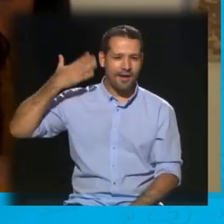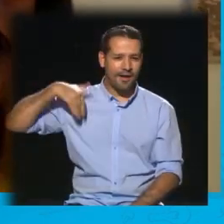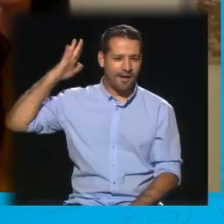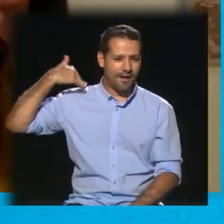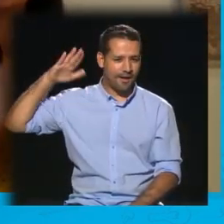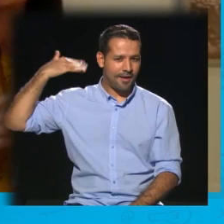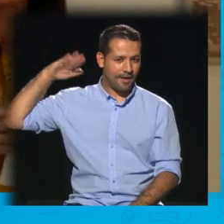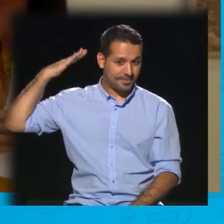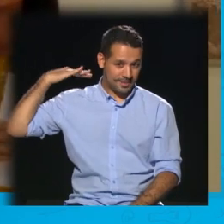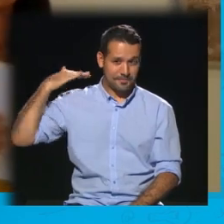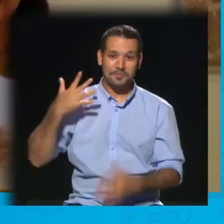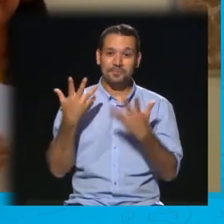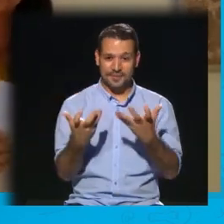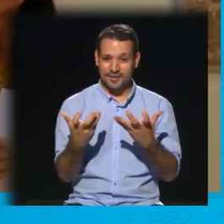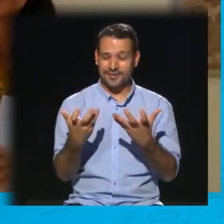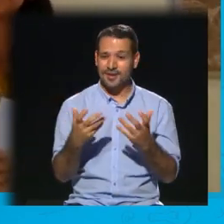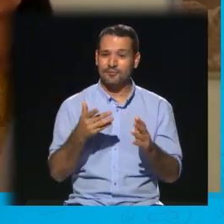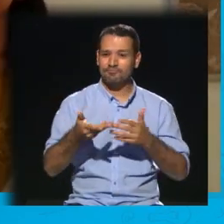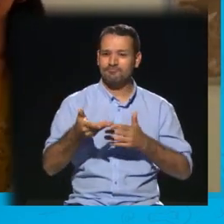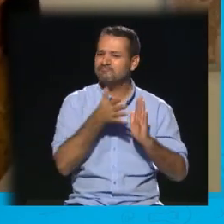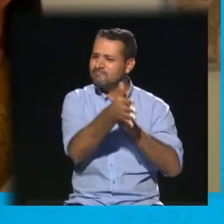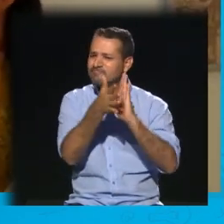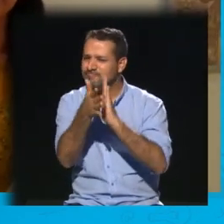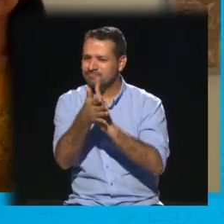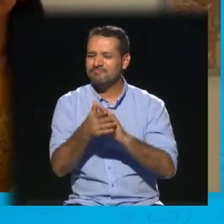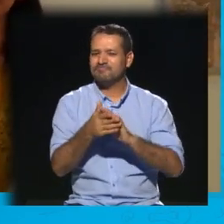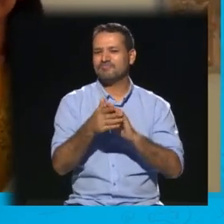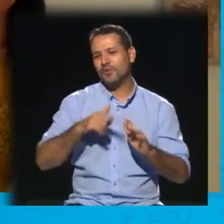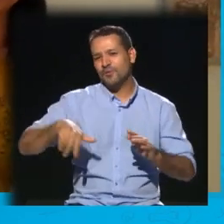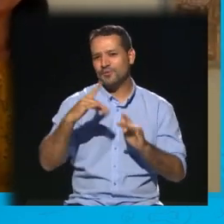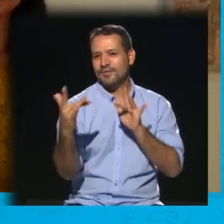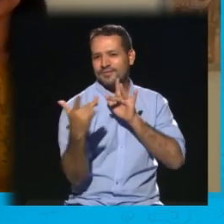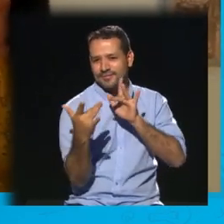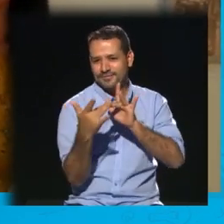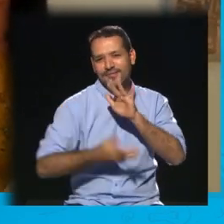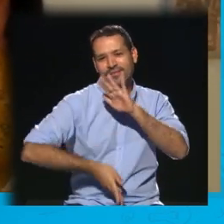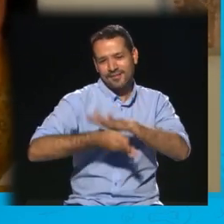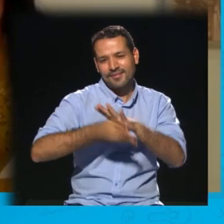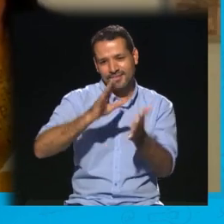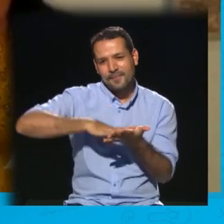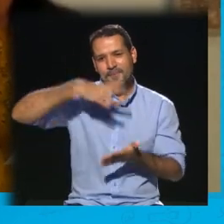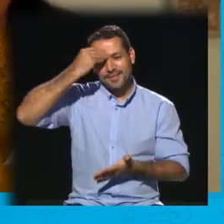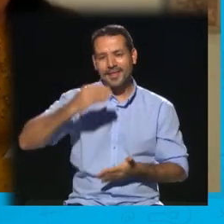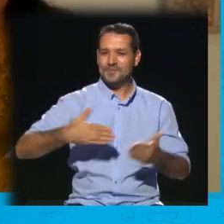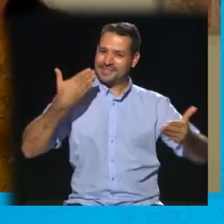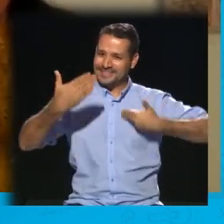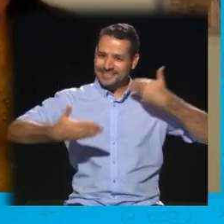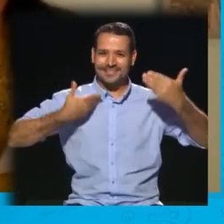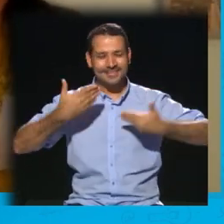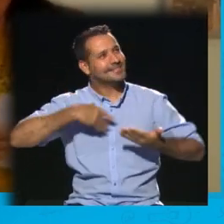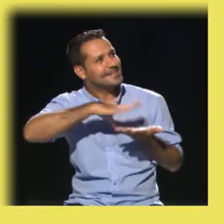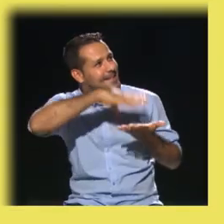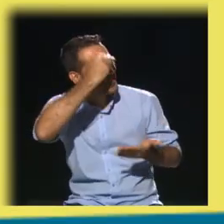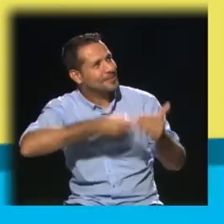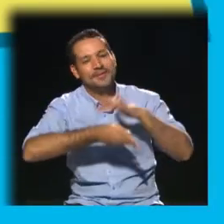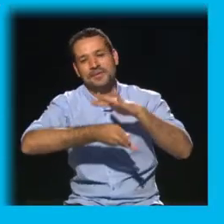bailar. Quería compartir este espacio con ustedes. Espero que sigan conectados y que aprendamos a disfrutar de la educación en esta época de manera